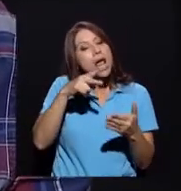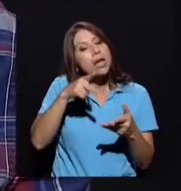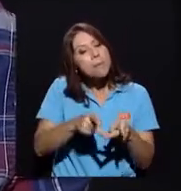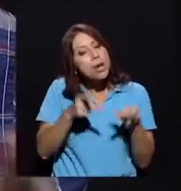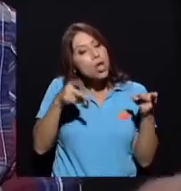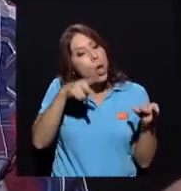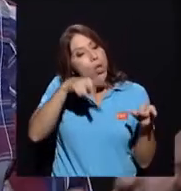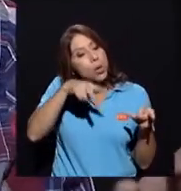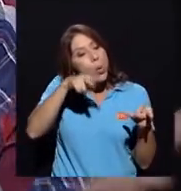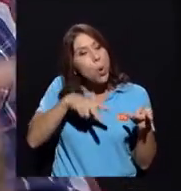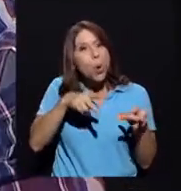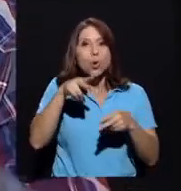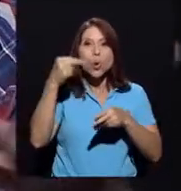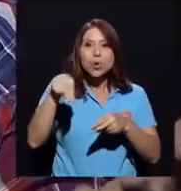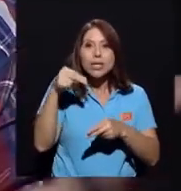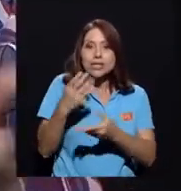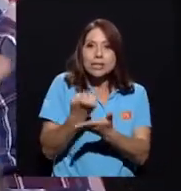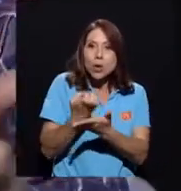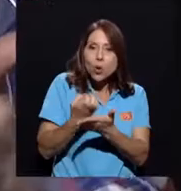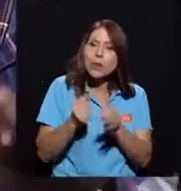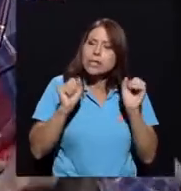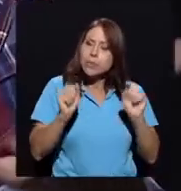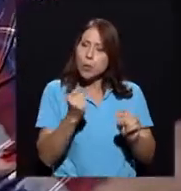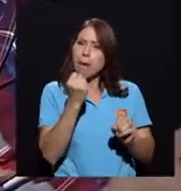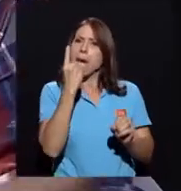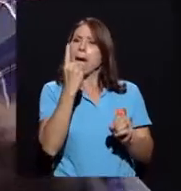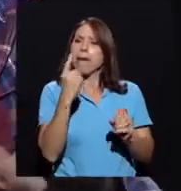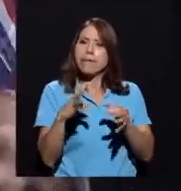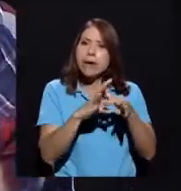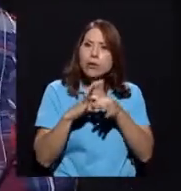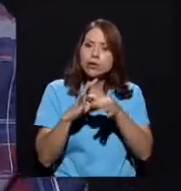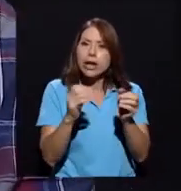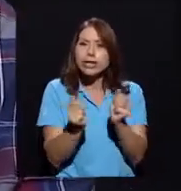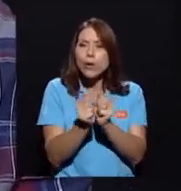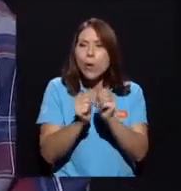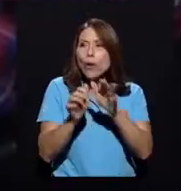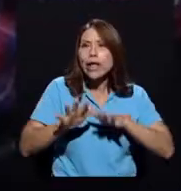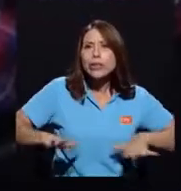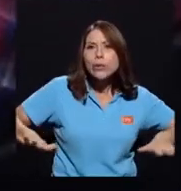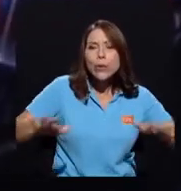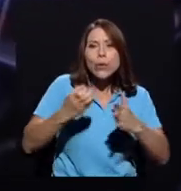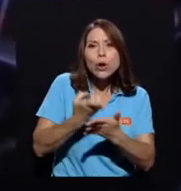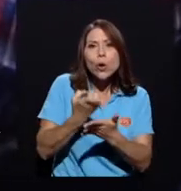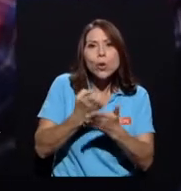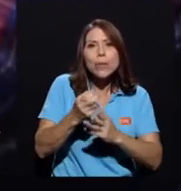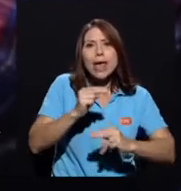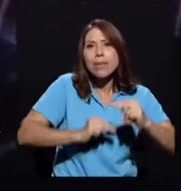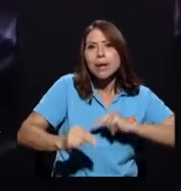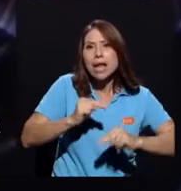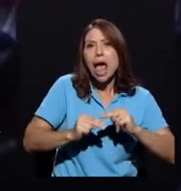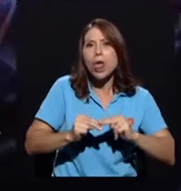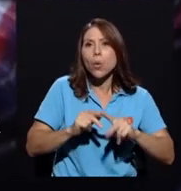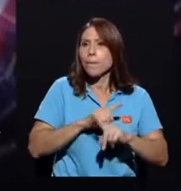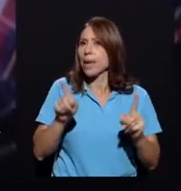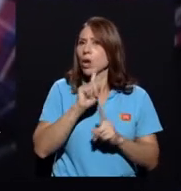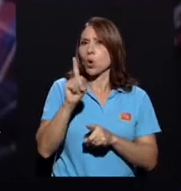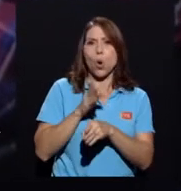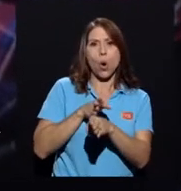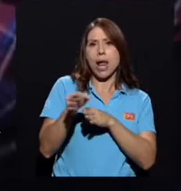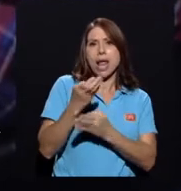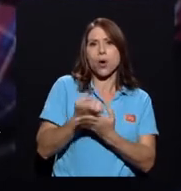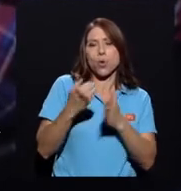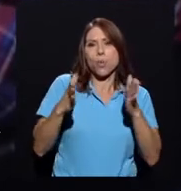y poder relacionarse con un entorno de una economía de mercado sin ser economista y no pretendemos que